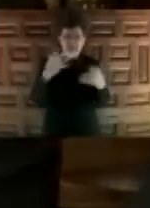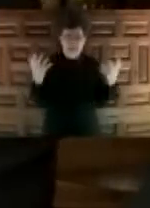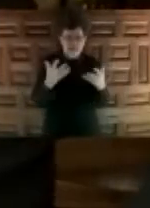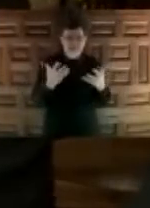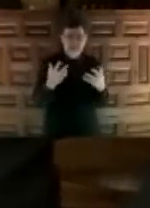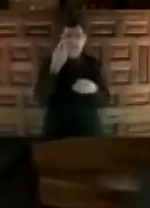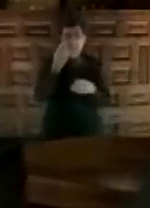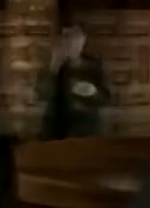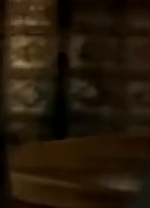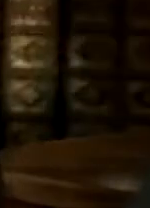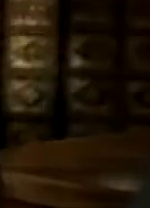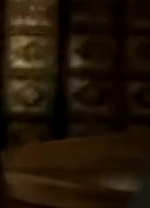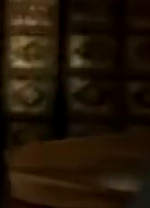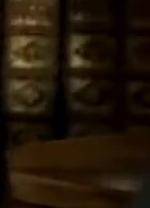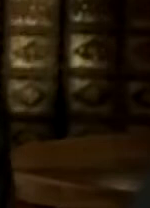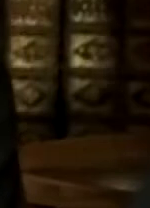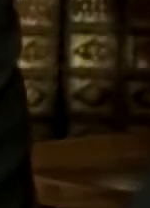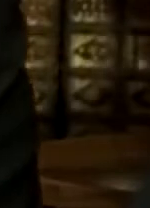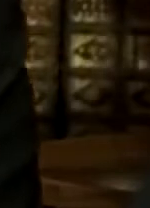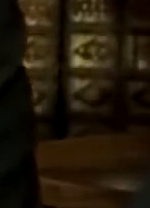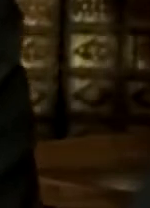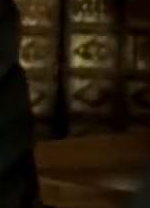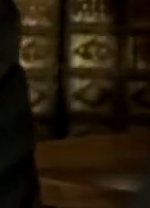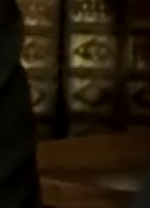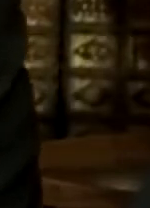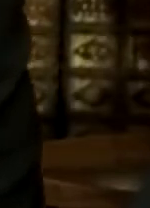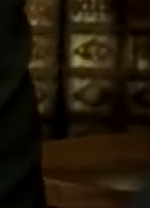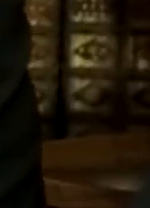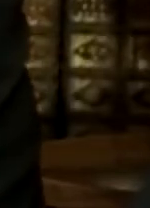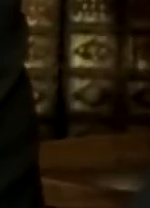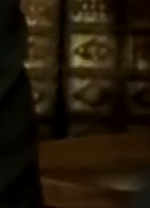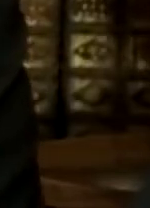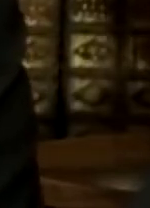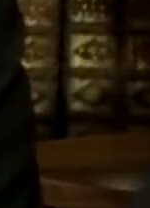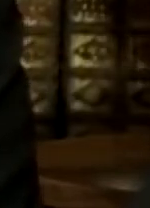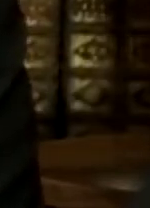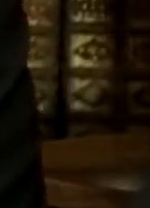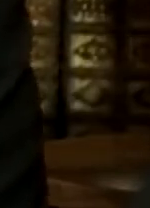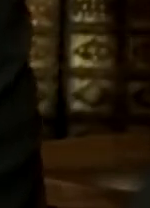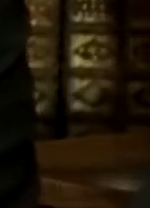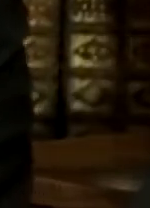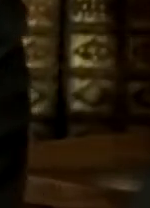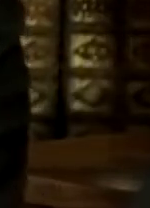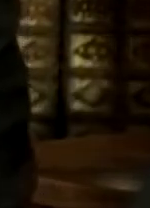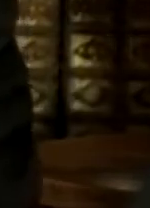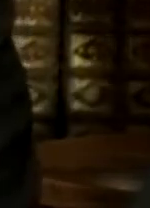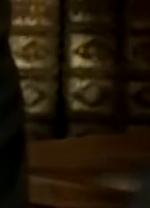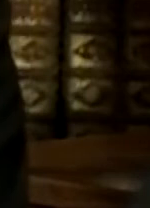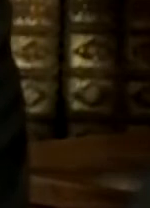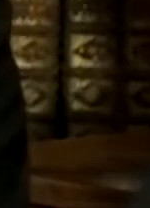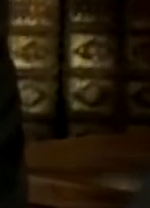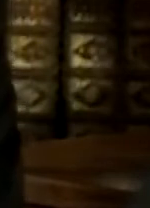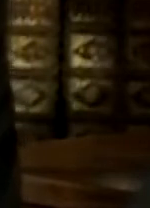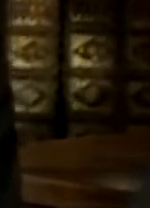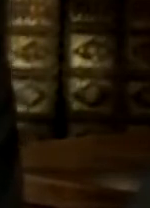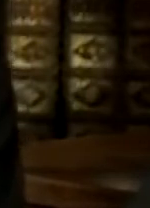propiciaron para ir articulando y construyendo esta nueva Ley General de Educación Superior. ¿Sí? Nuestras universidades